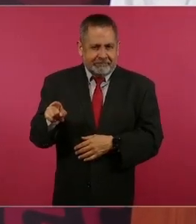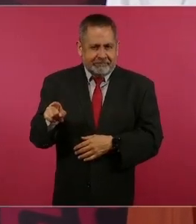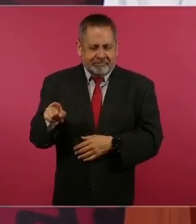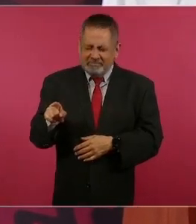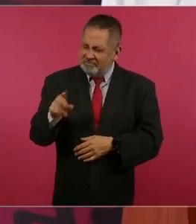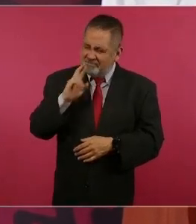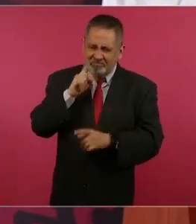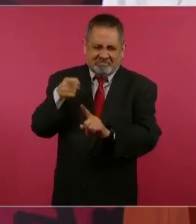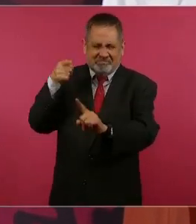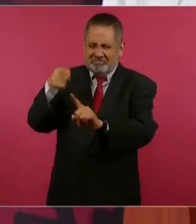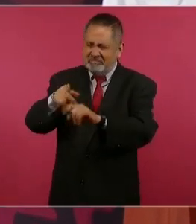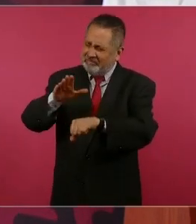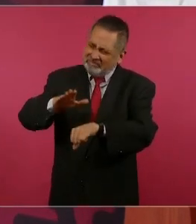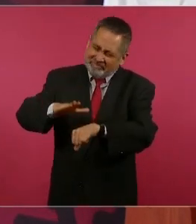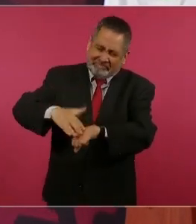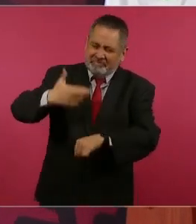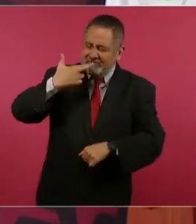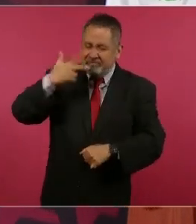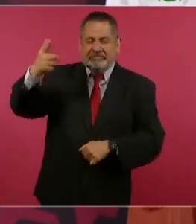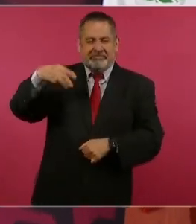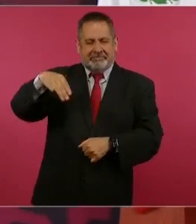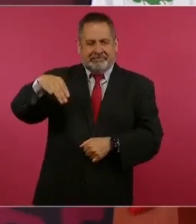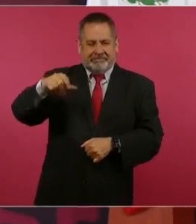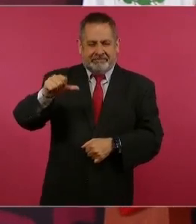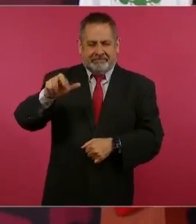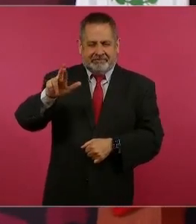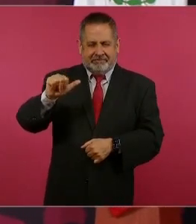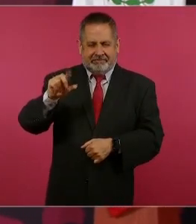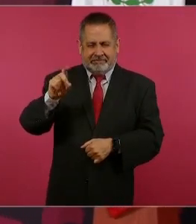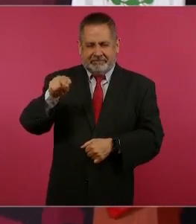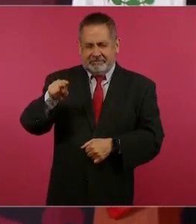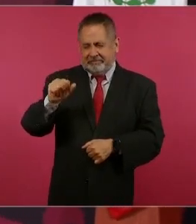mi ídolo es Maradona. Ya ven,